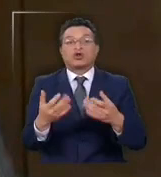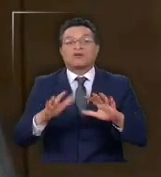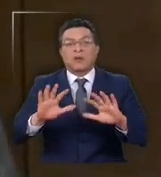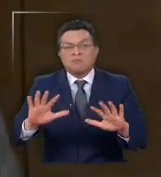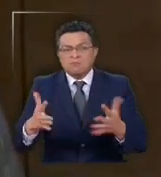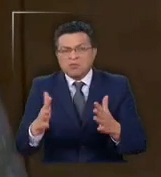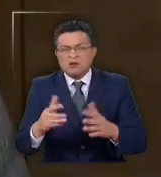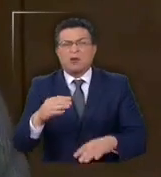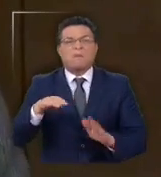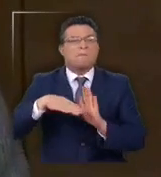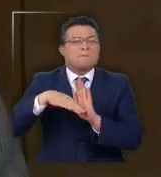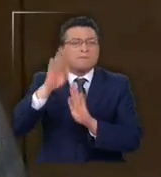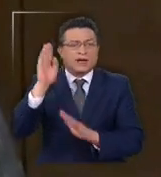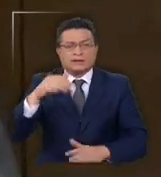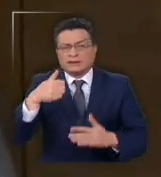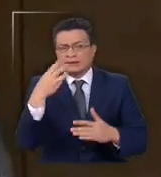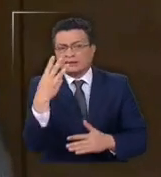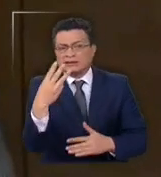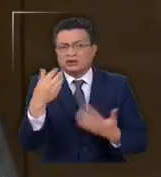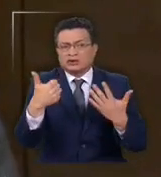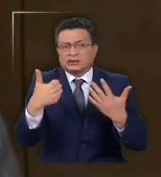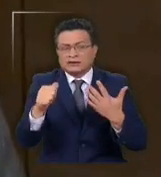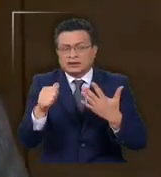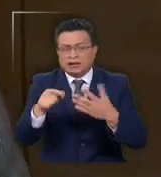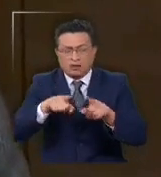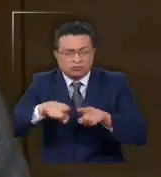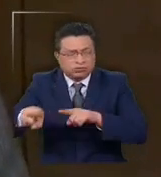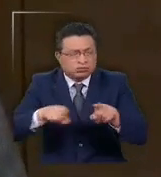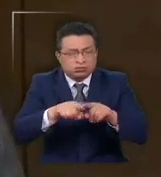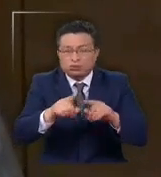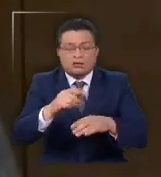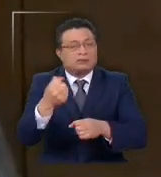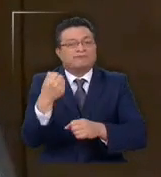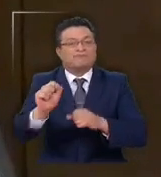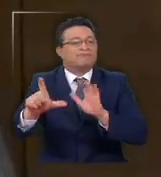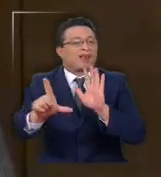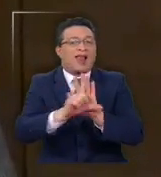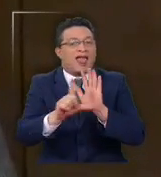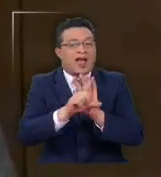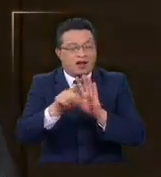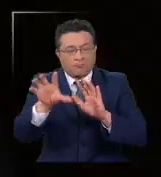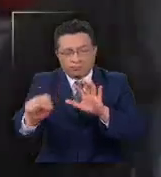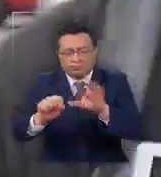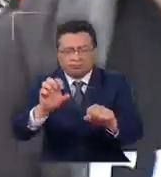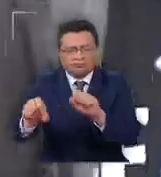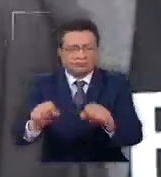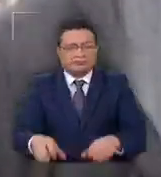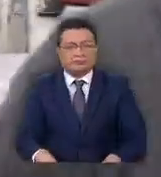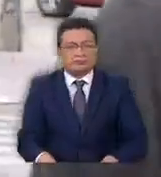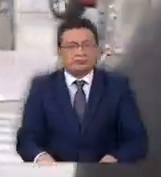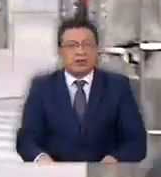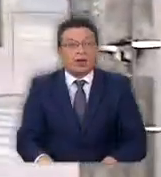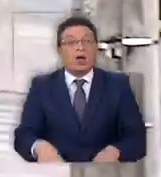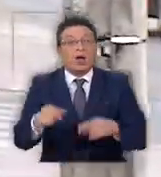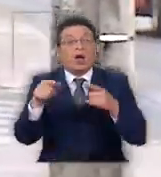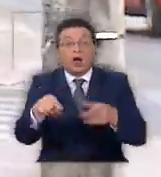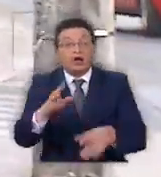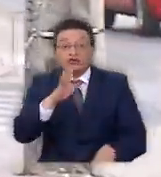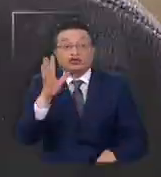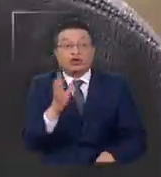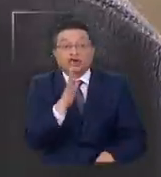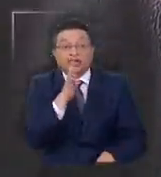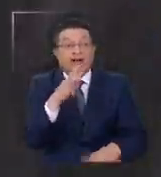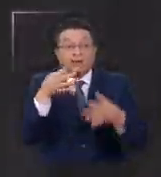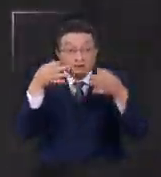de 360 transacciones ilegales que se han logrado establecer. Mientras, aún no se